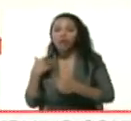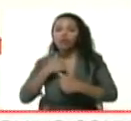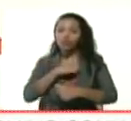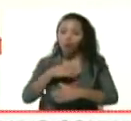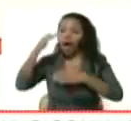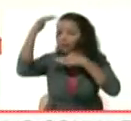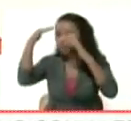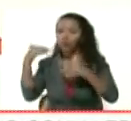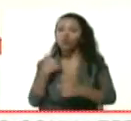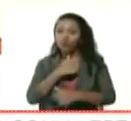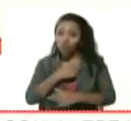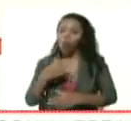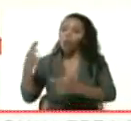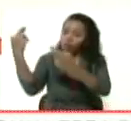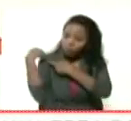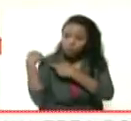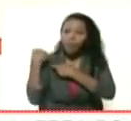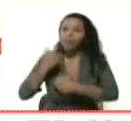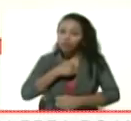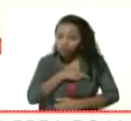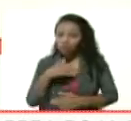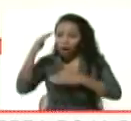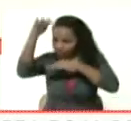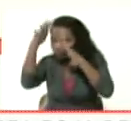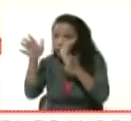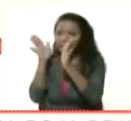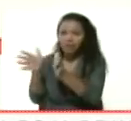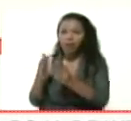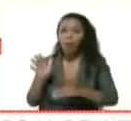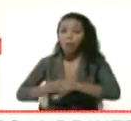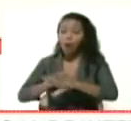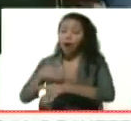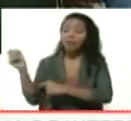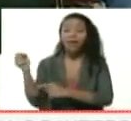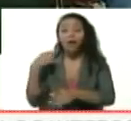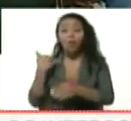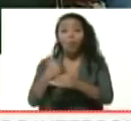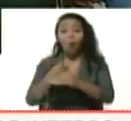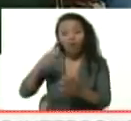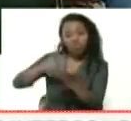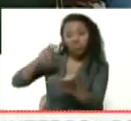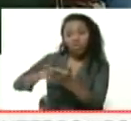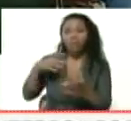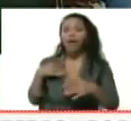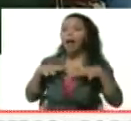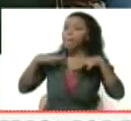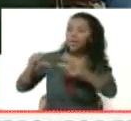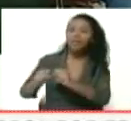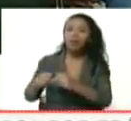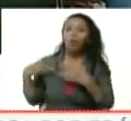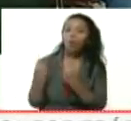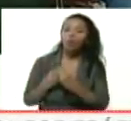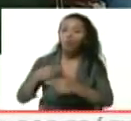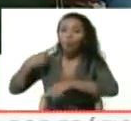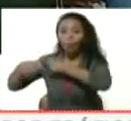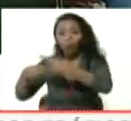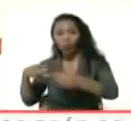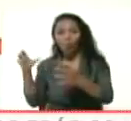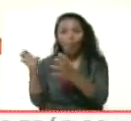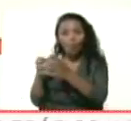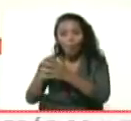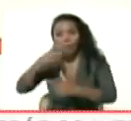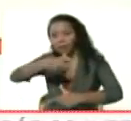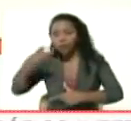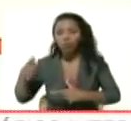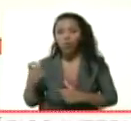como corresponde, por el saboteo del imperialismo y sus aliados que no hayan